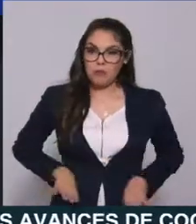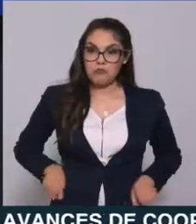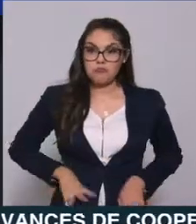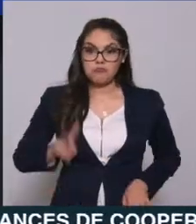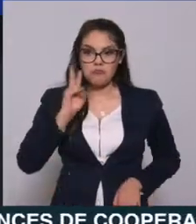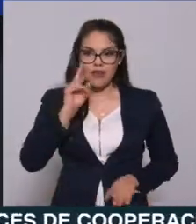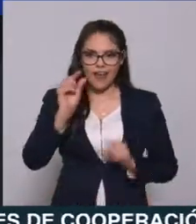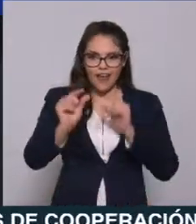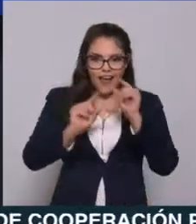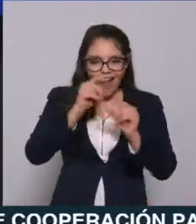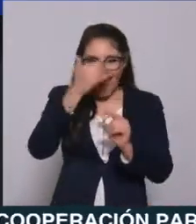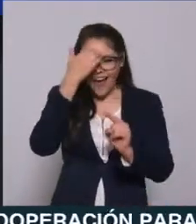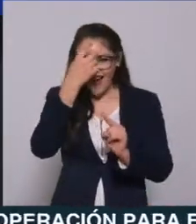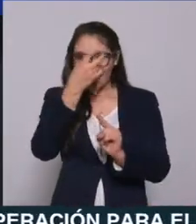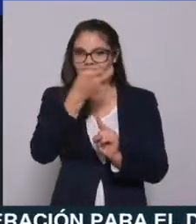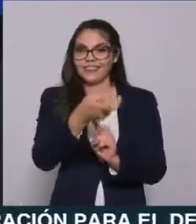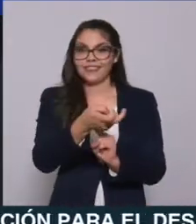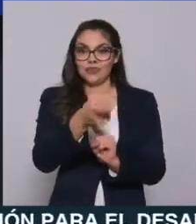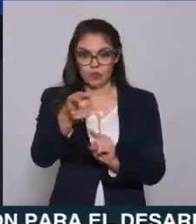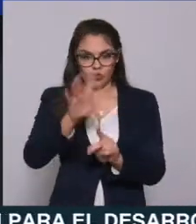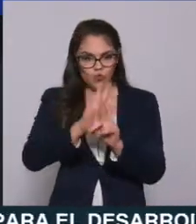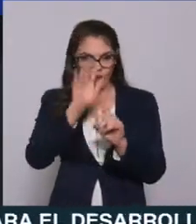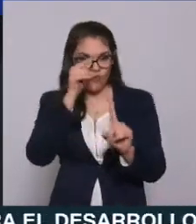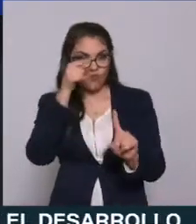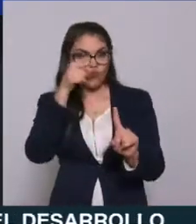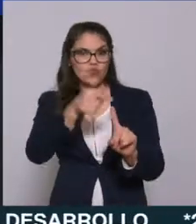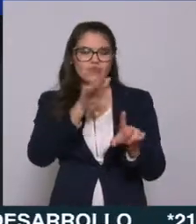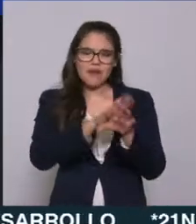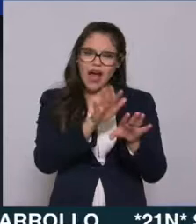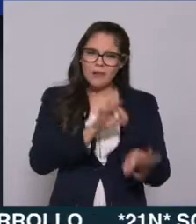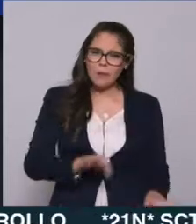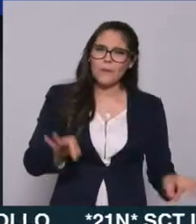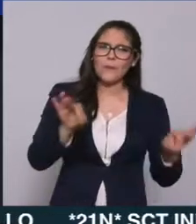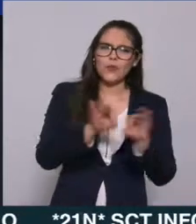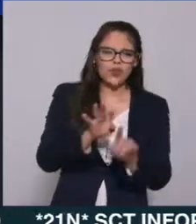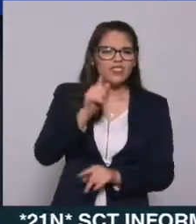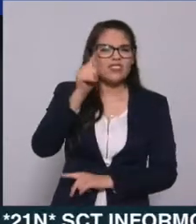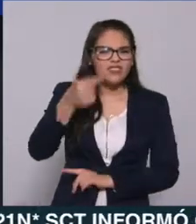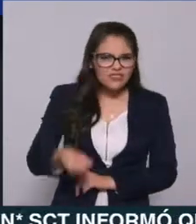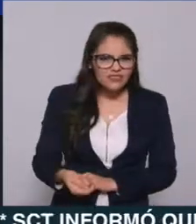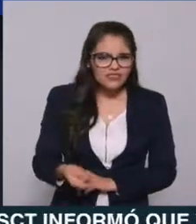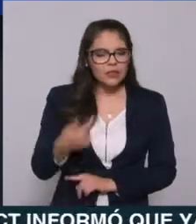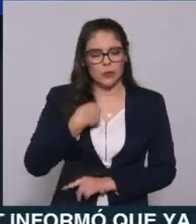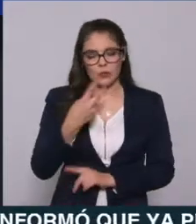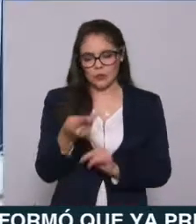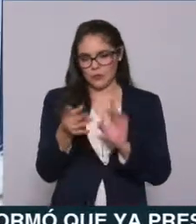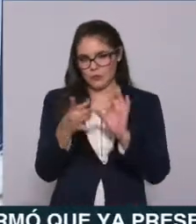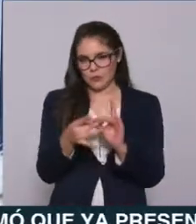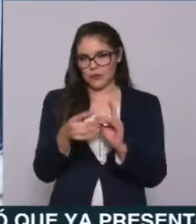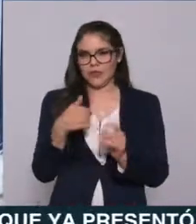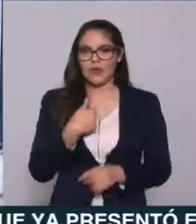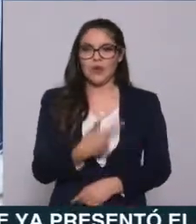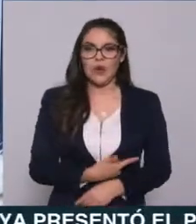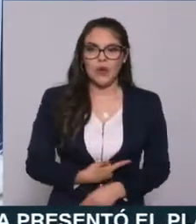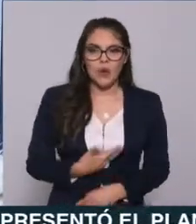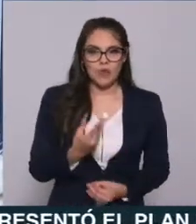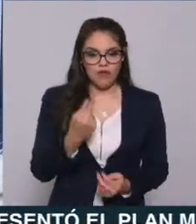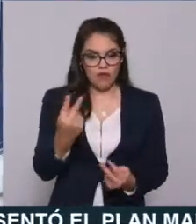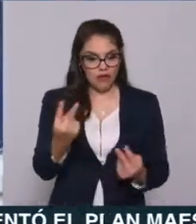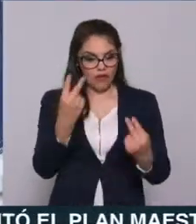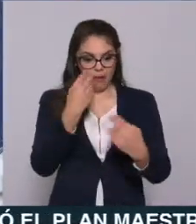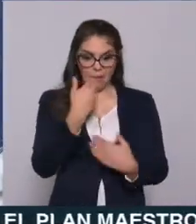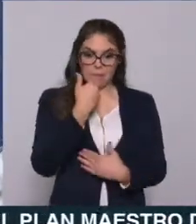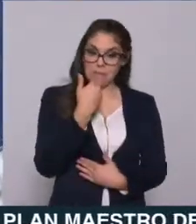vayan familiarizando con él, pero tienes una misión importante, ¿verdad, Good Rabbit? Así es. Les platico, a mí me encanta verme bien. Por